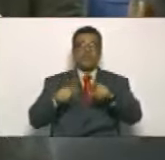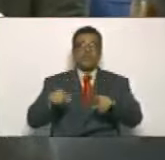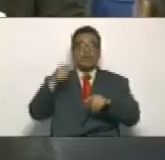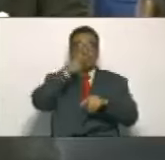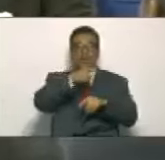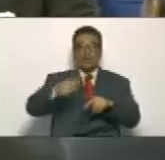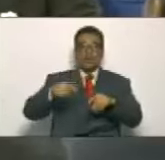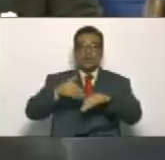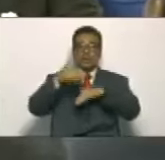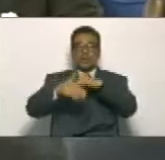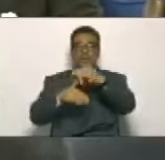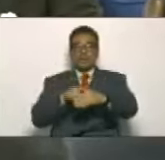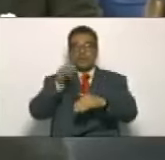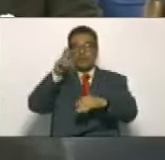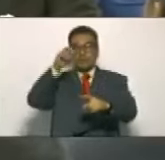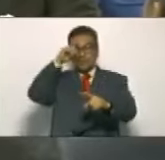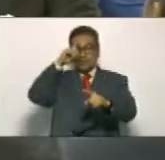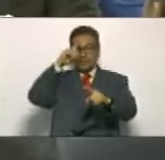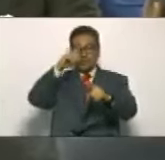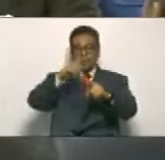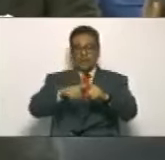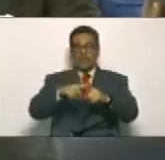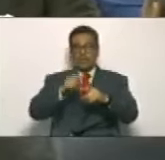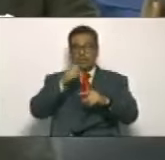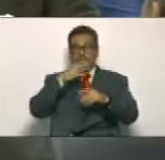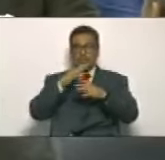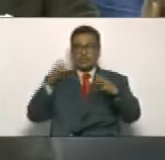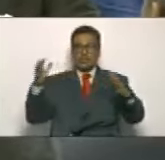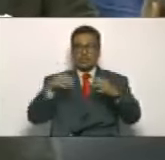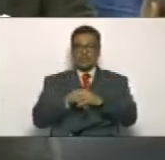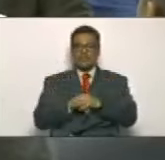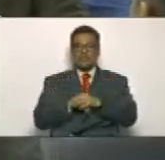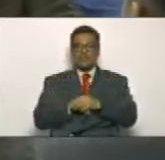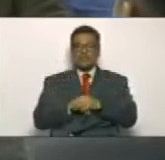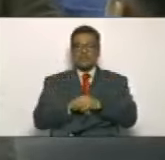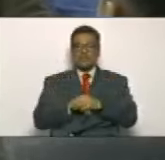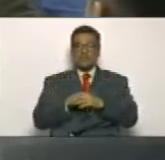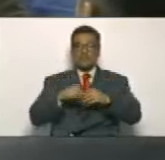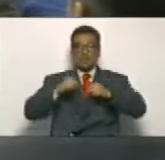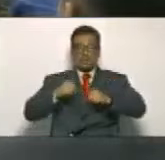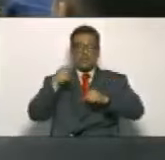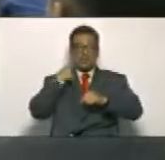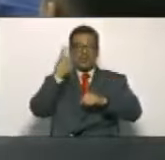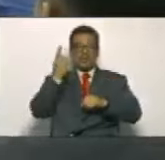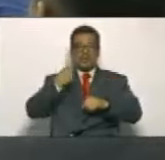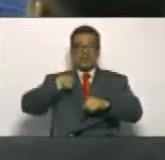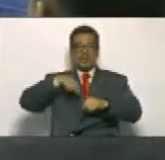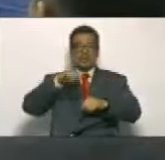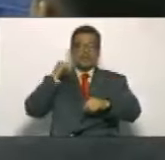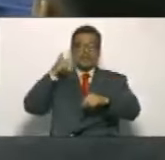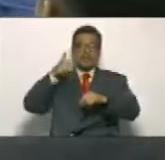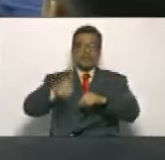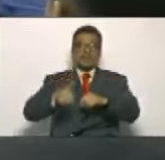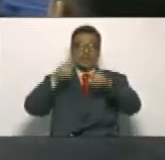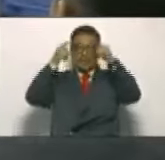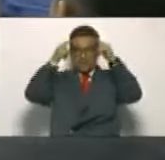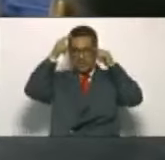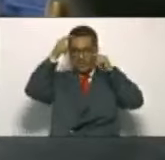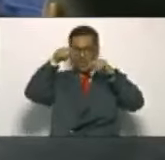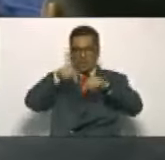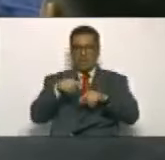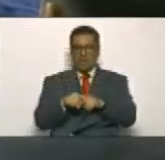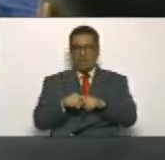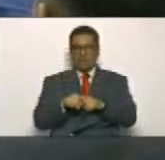de avanzar hacia nuevos horizontes de dignidad y grandeza, que con la conducción heroica del comandante eterno Hugo Chávez y